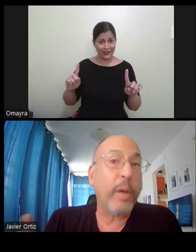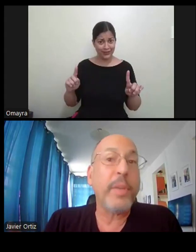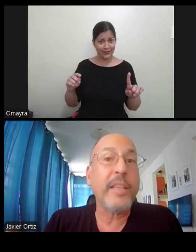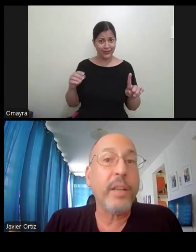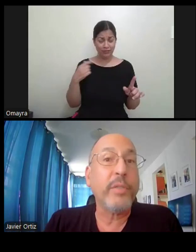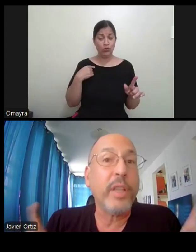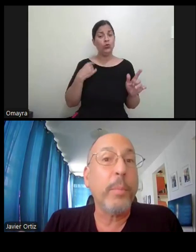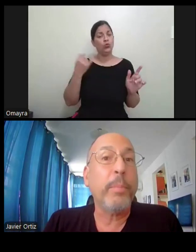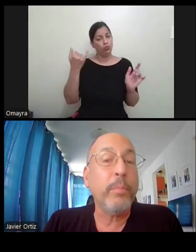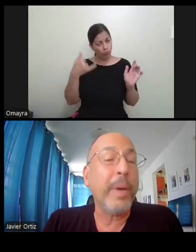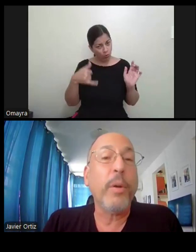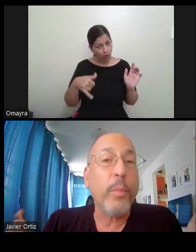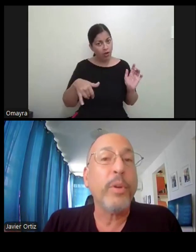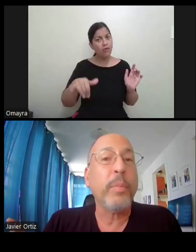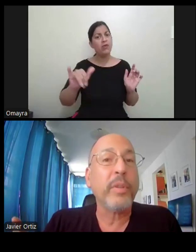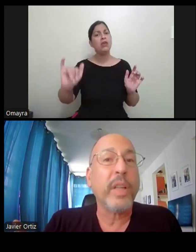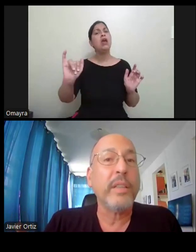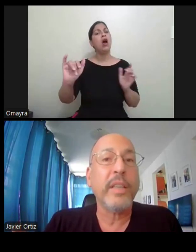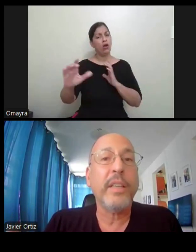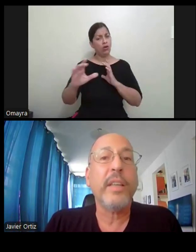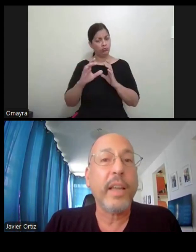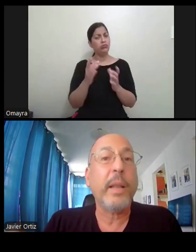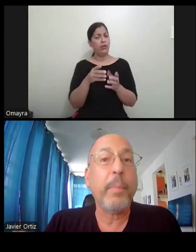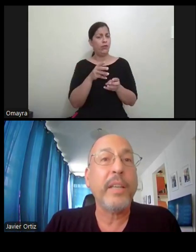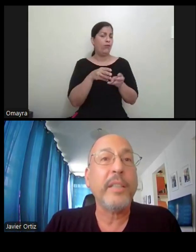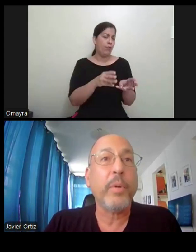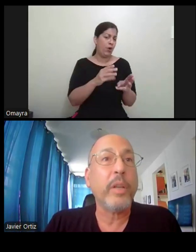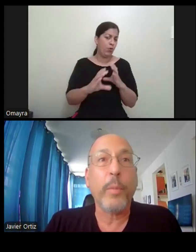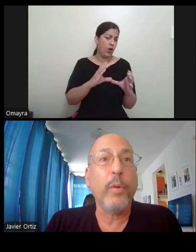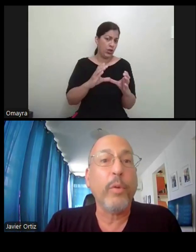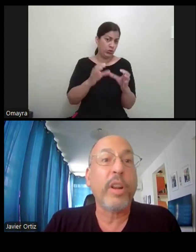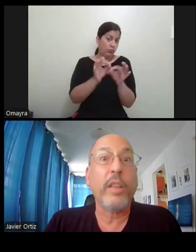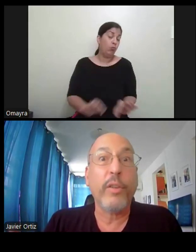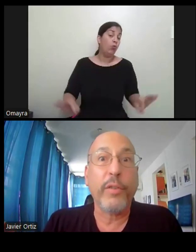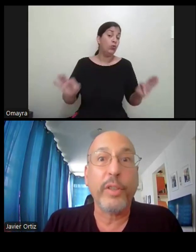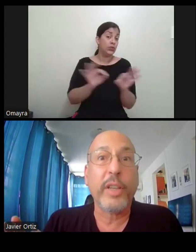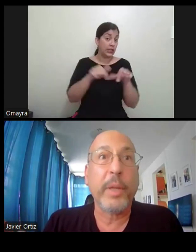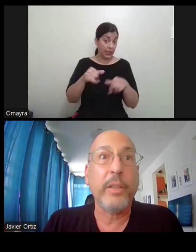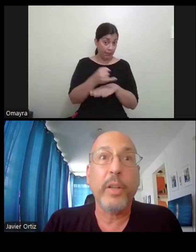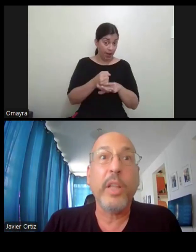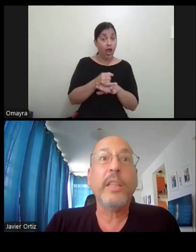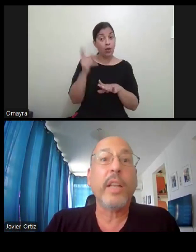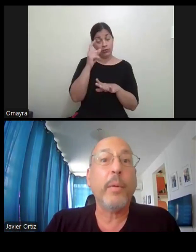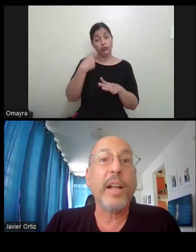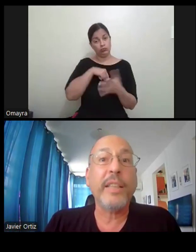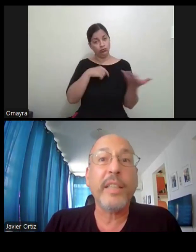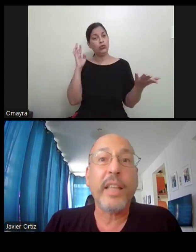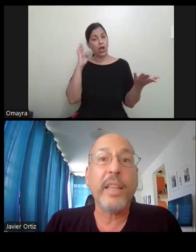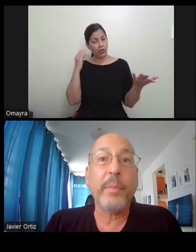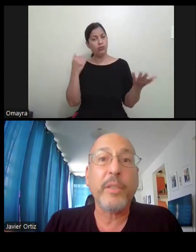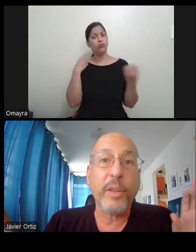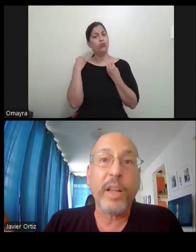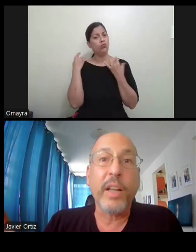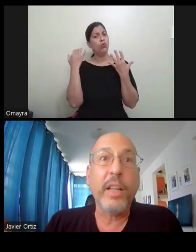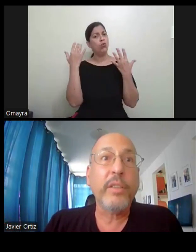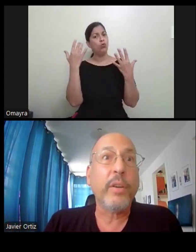todavía sigue siendo un medio muy importante en el país, porque somos unos radiófonos tremendos, tenemos una cantidad de